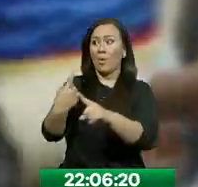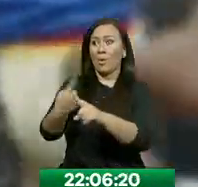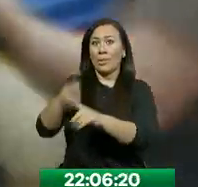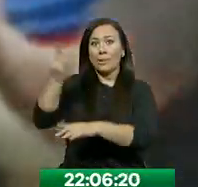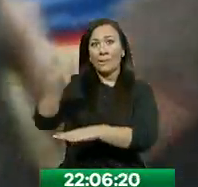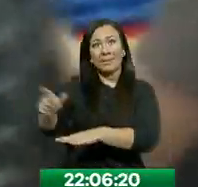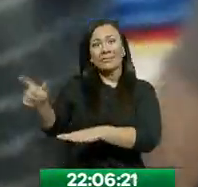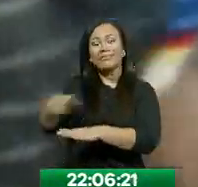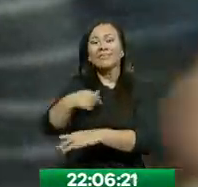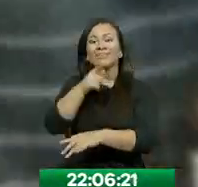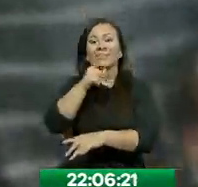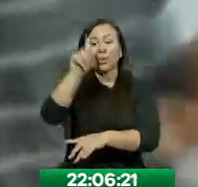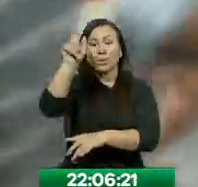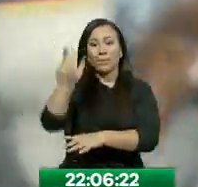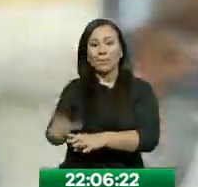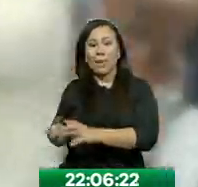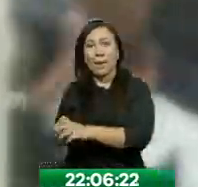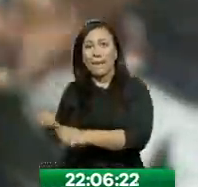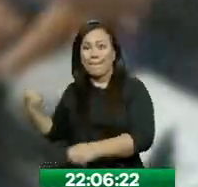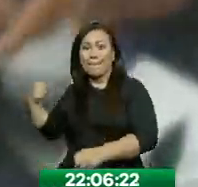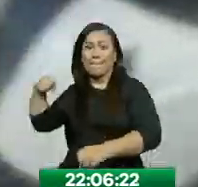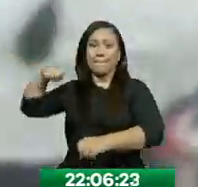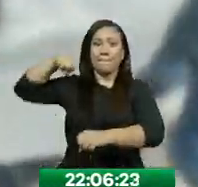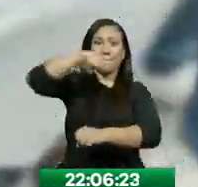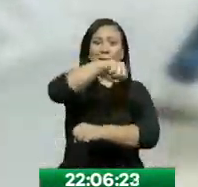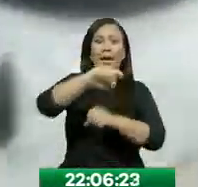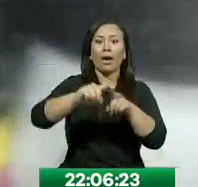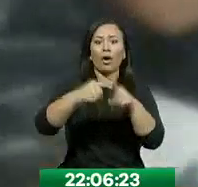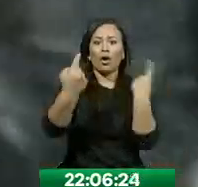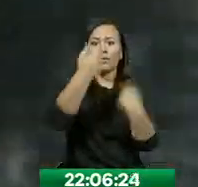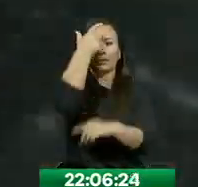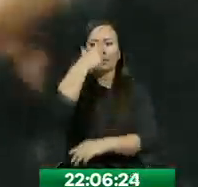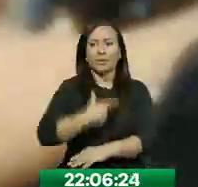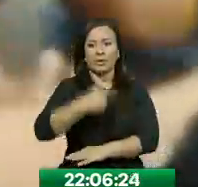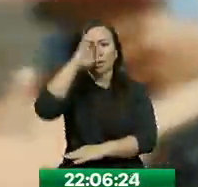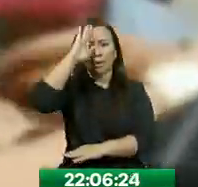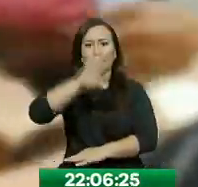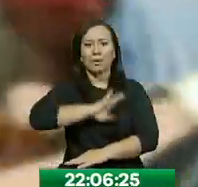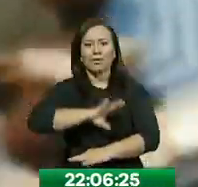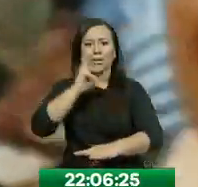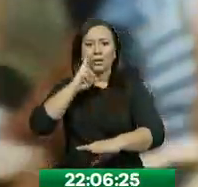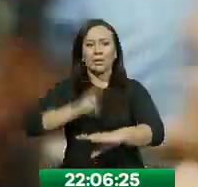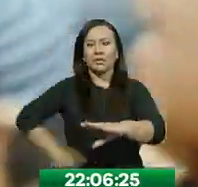los manifestantes lanzó un golpe contra un agente de la Policía Nacional.